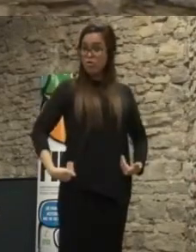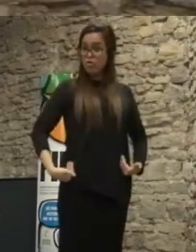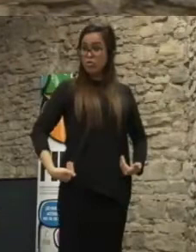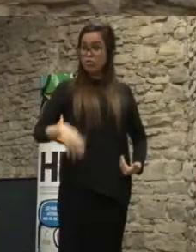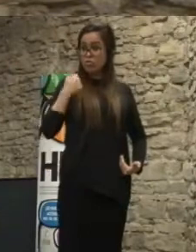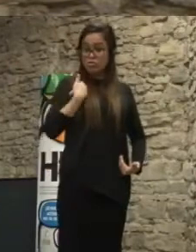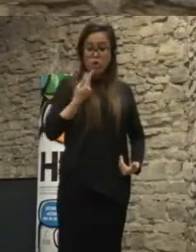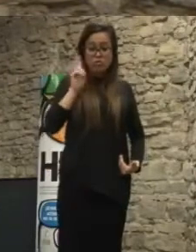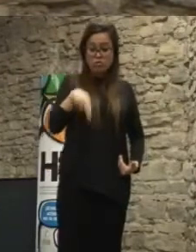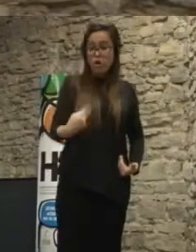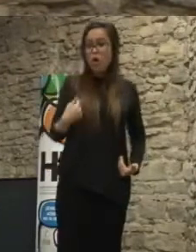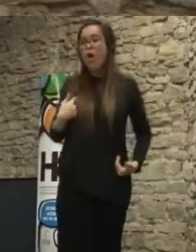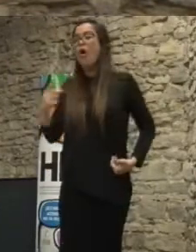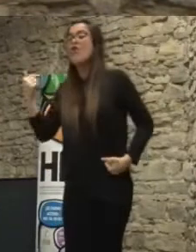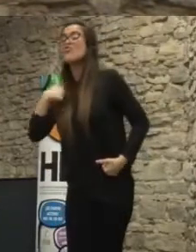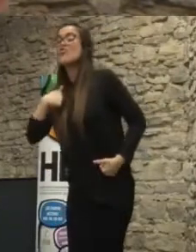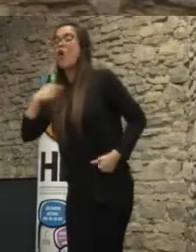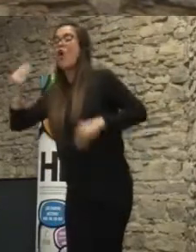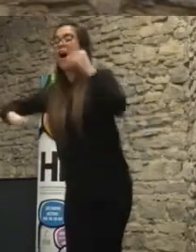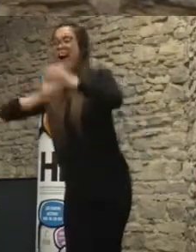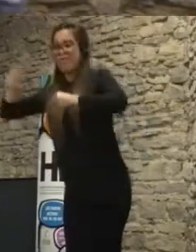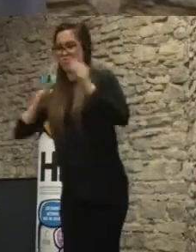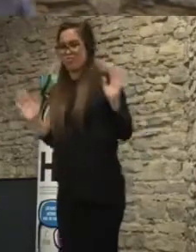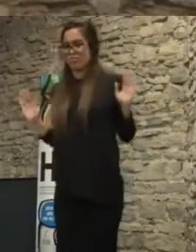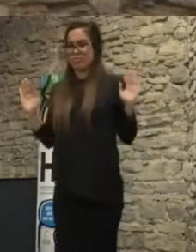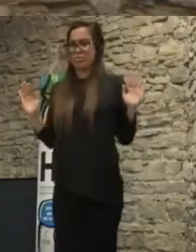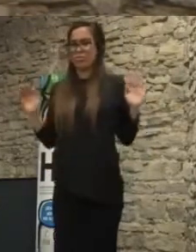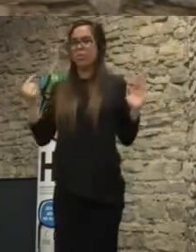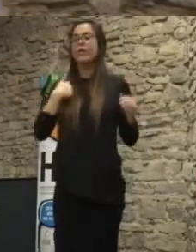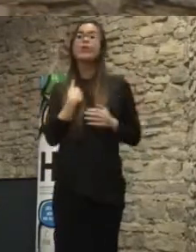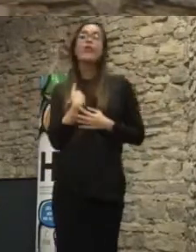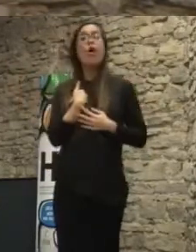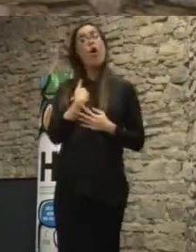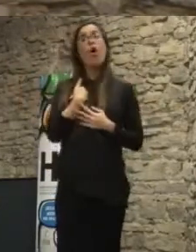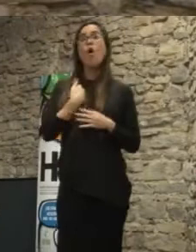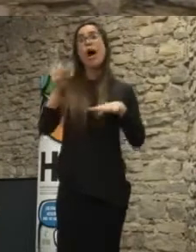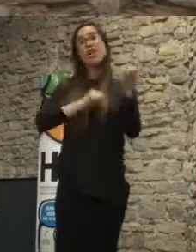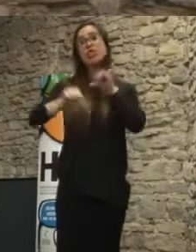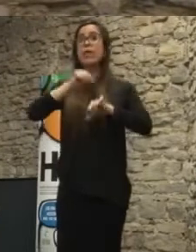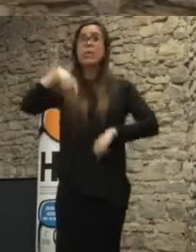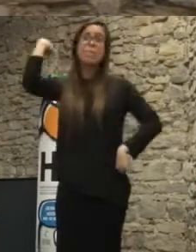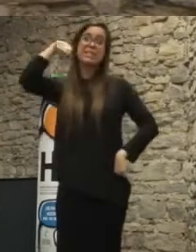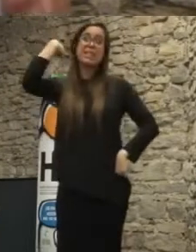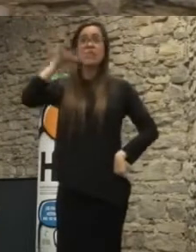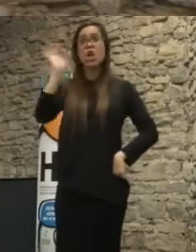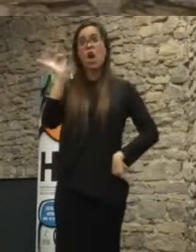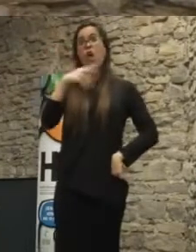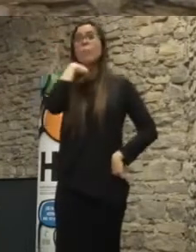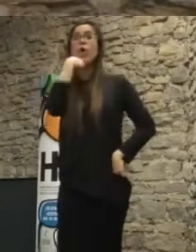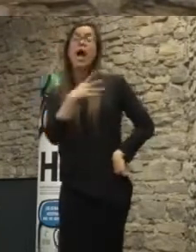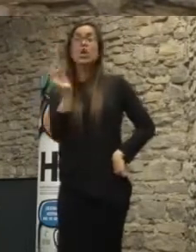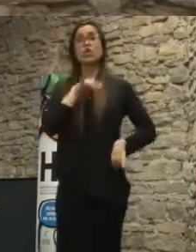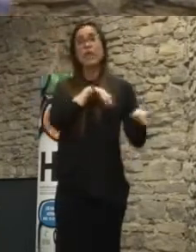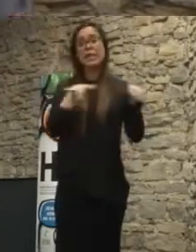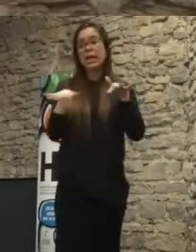Del nosotros somos al nosotros hacemos. Yo soy de la asociación tal, yo soy el presidente o el vocal o el secretario de...